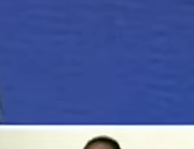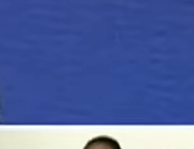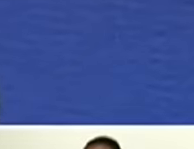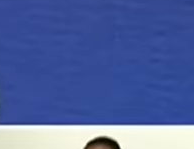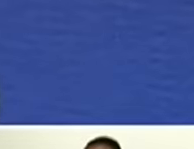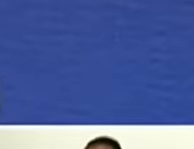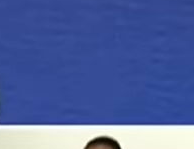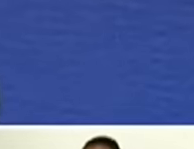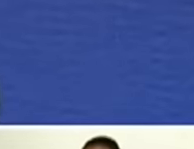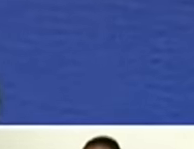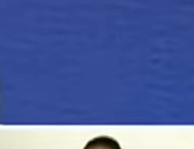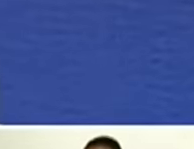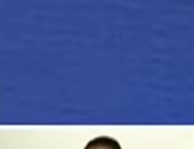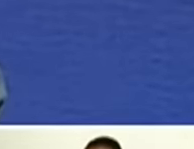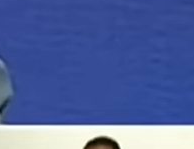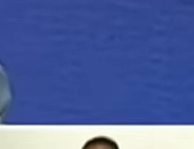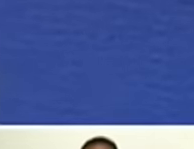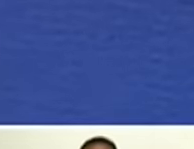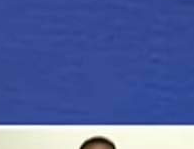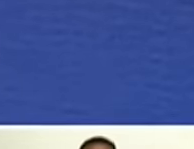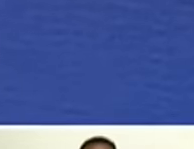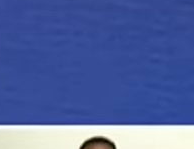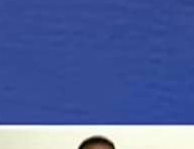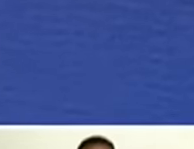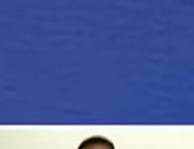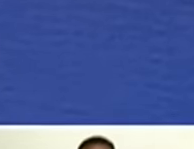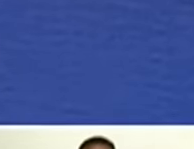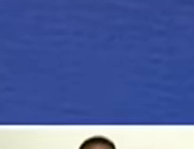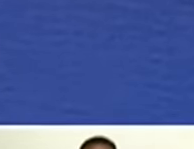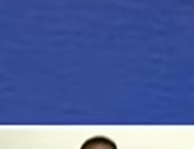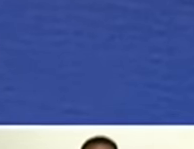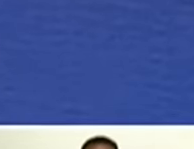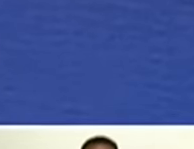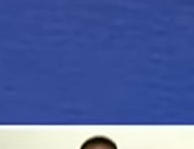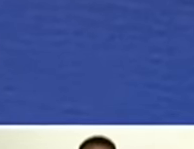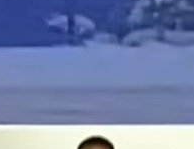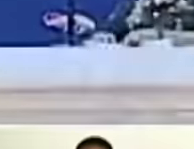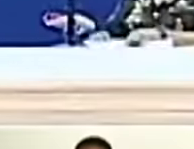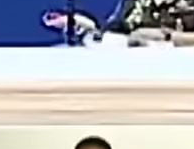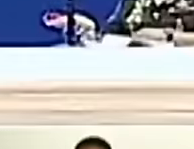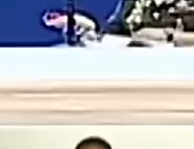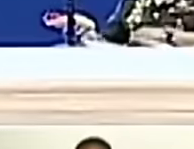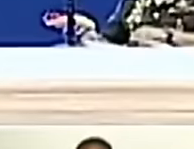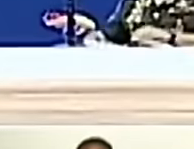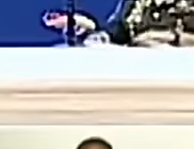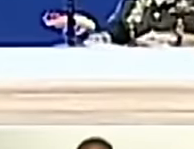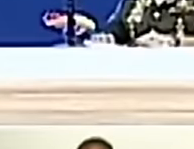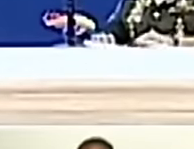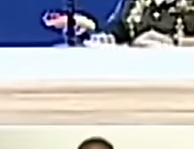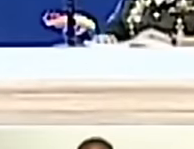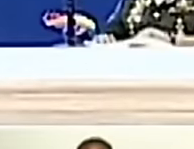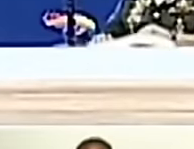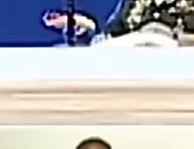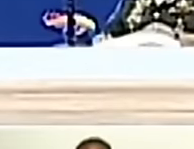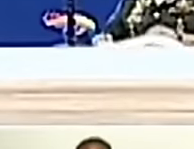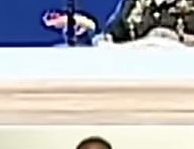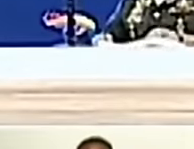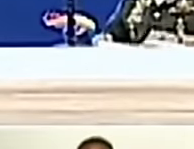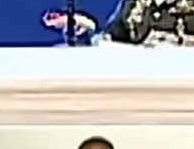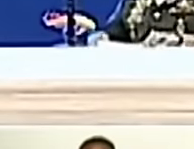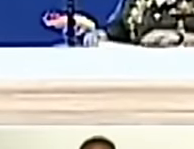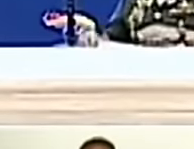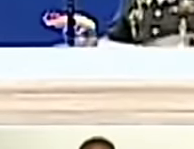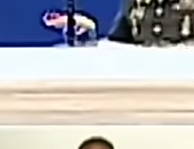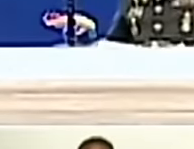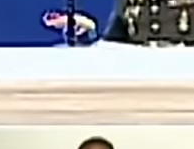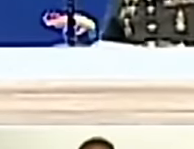independencia. El título es, padrino, mira, este documento se llama número